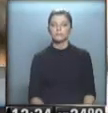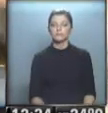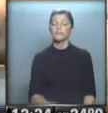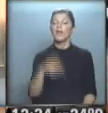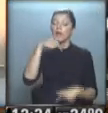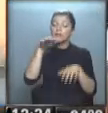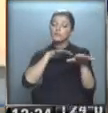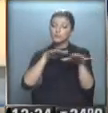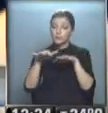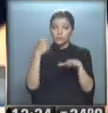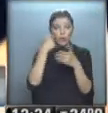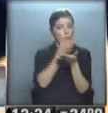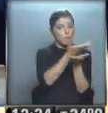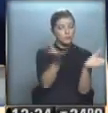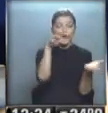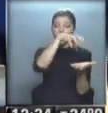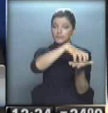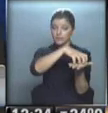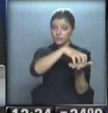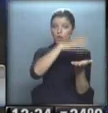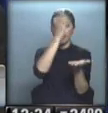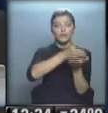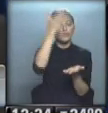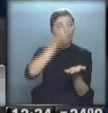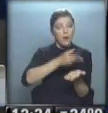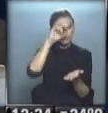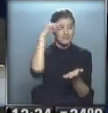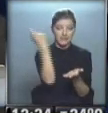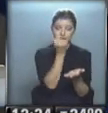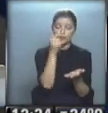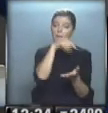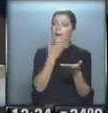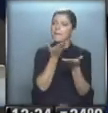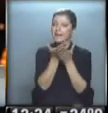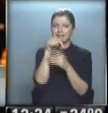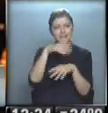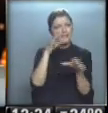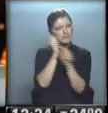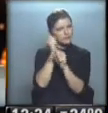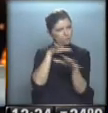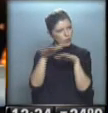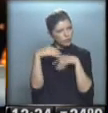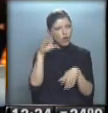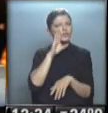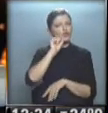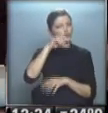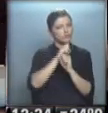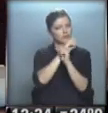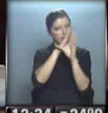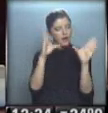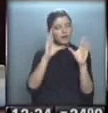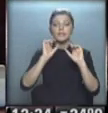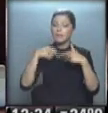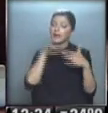Este caso sirvió a Amnistía Internacional para denunciar la falta de transparencia de estas acciones y la existencia de víctimas civiles